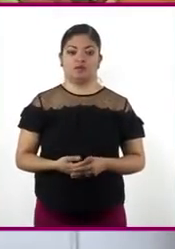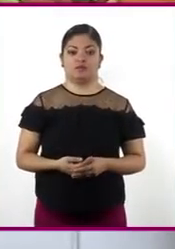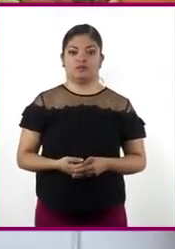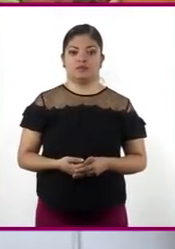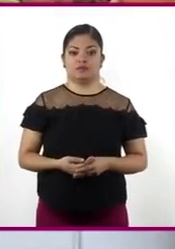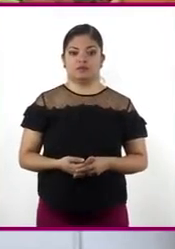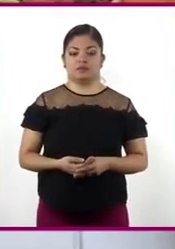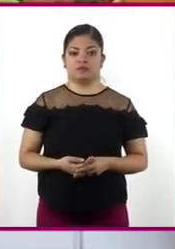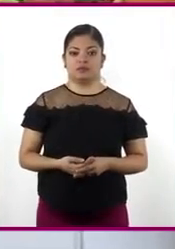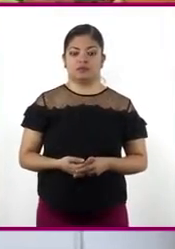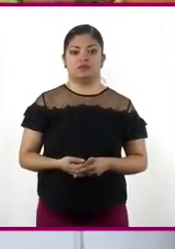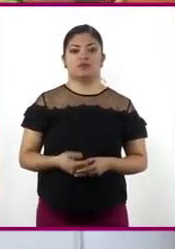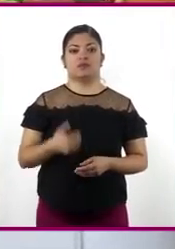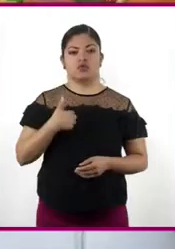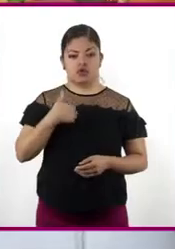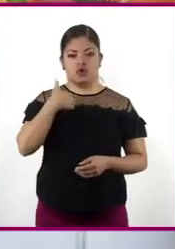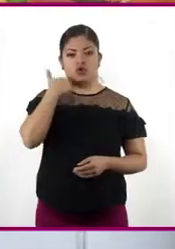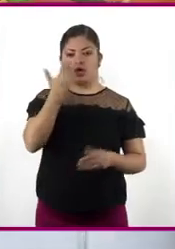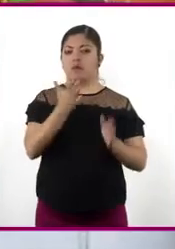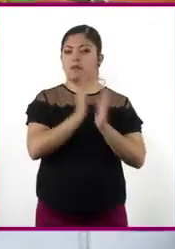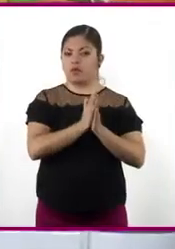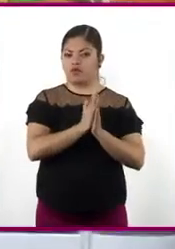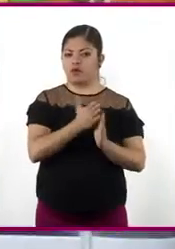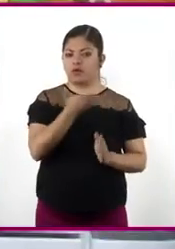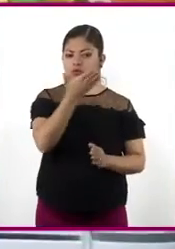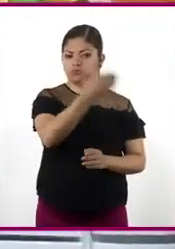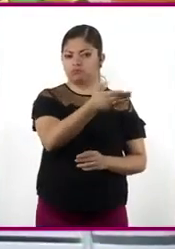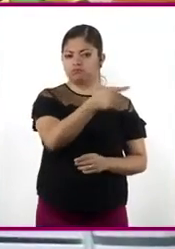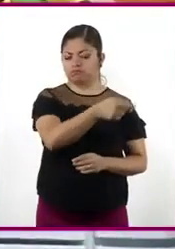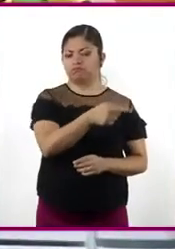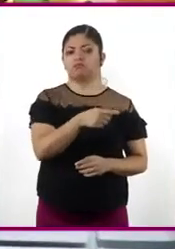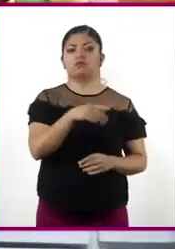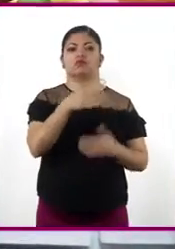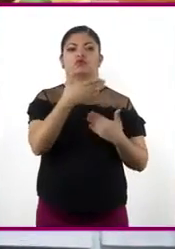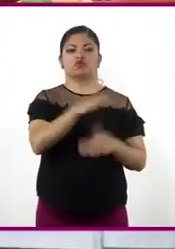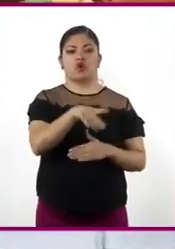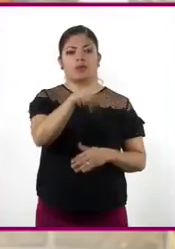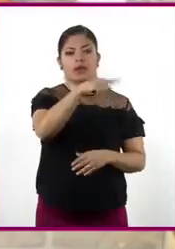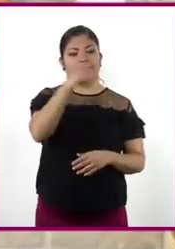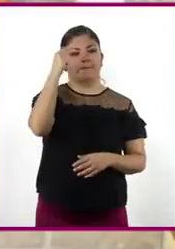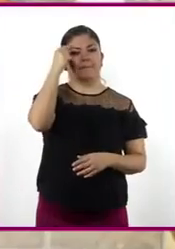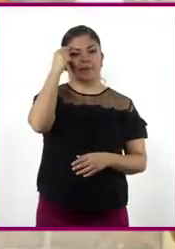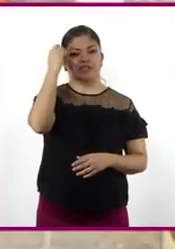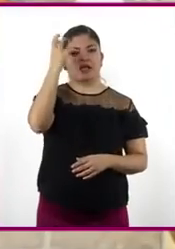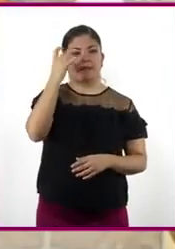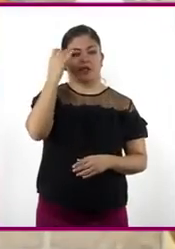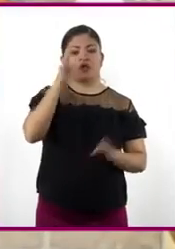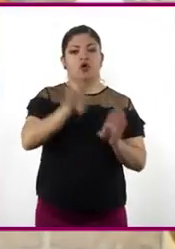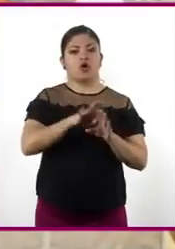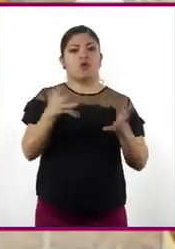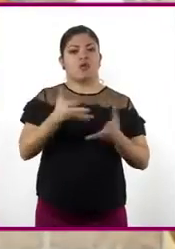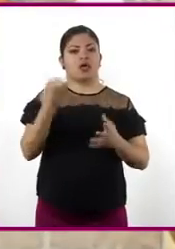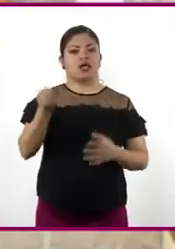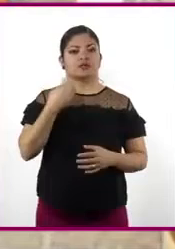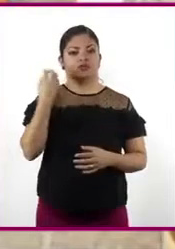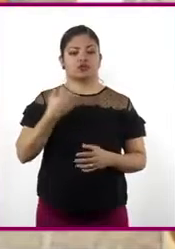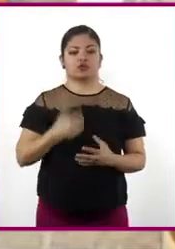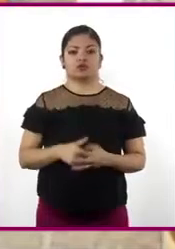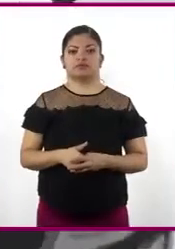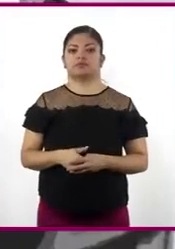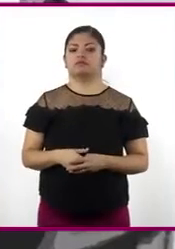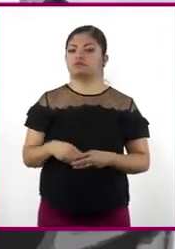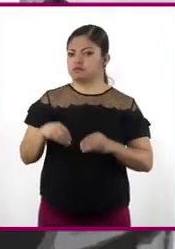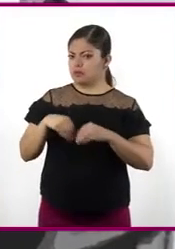Kate Ward, me gustaría que nos regalaras algún pensamiento que inspire a los alumnos para realizar sus exposiciones orales. Claro,